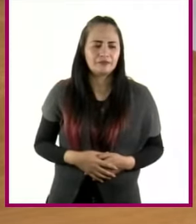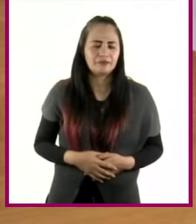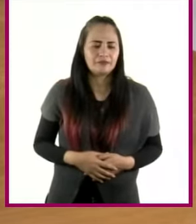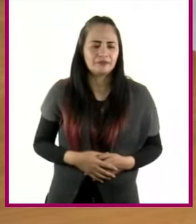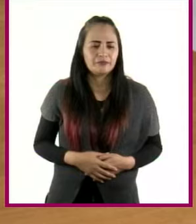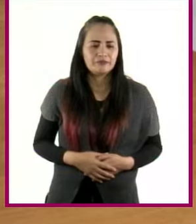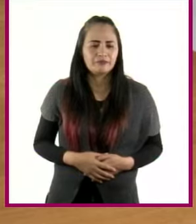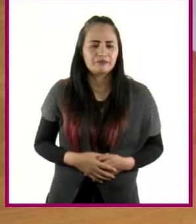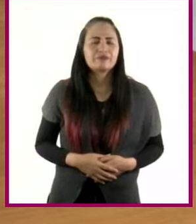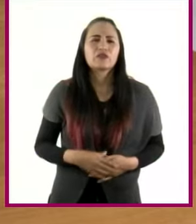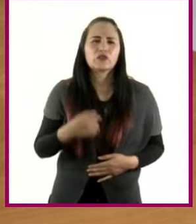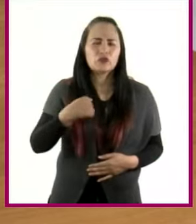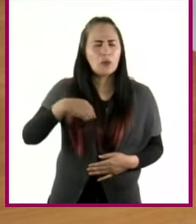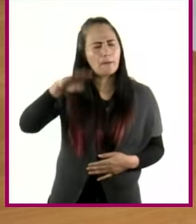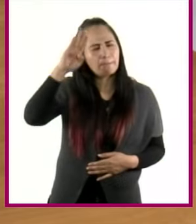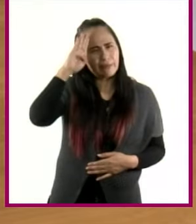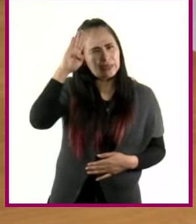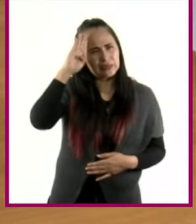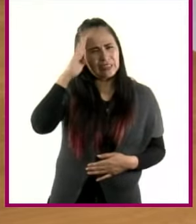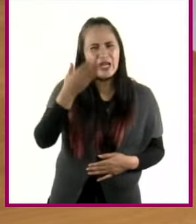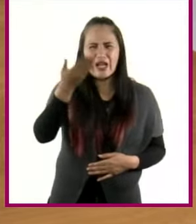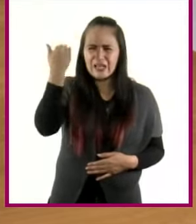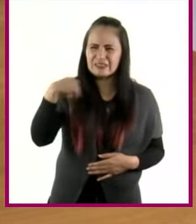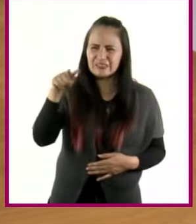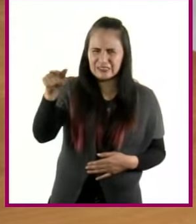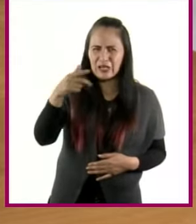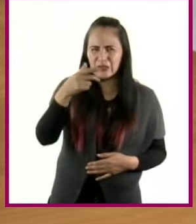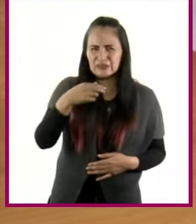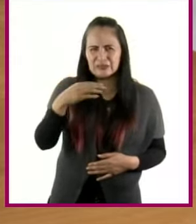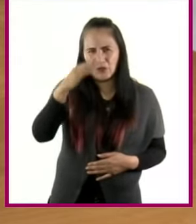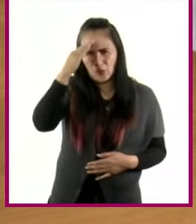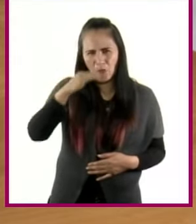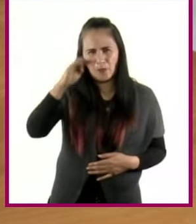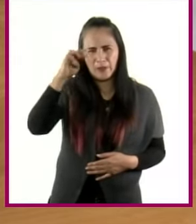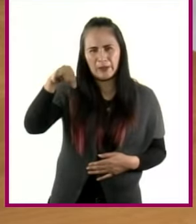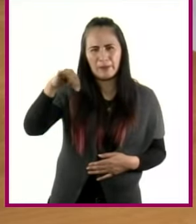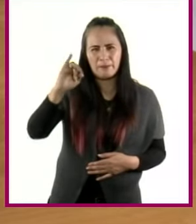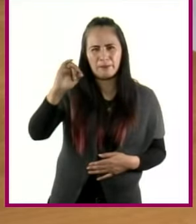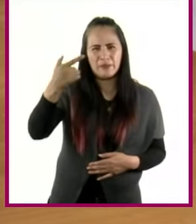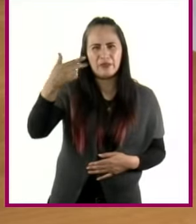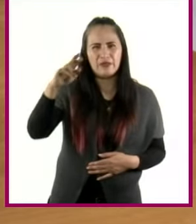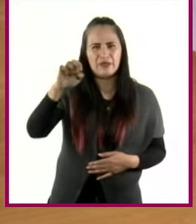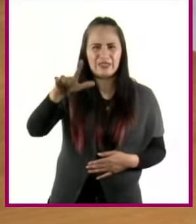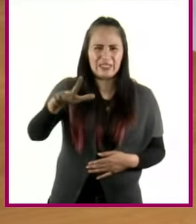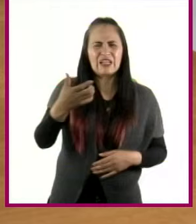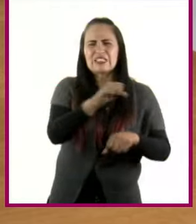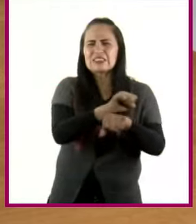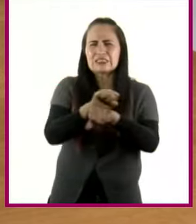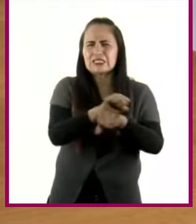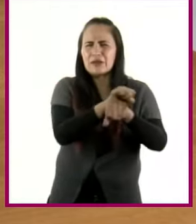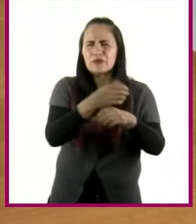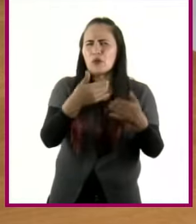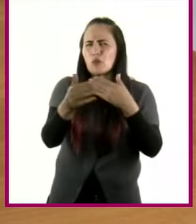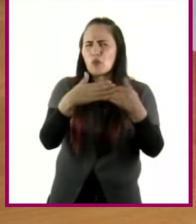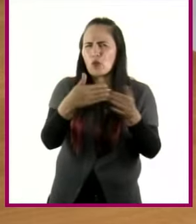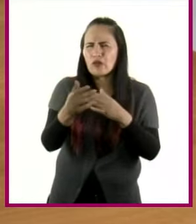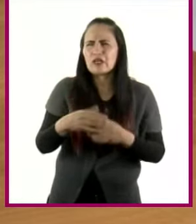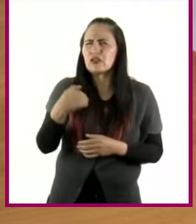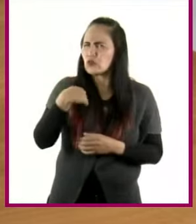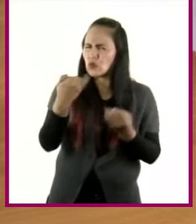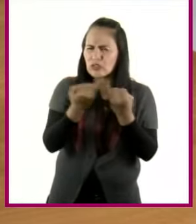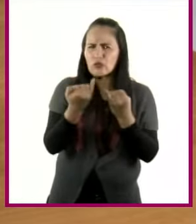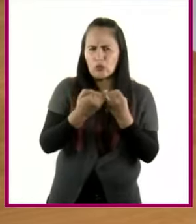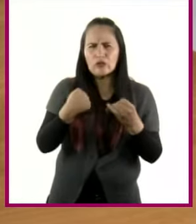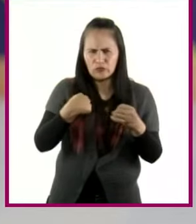¿Sabes? Me quedé pensando en lo que nos dijo don Miguel. Eso de la esclavitud moderna. Sí, yo también. Hasta me puse a investigar algo sobre